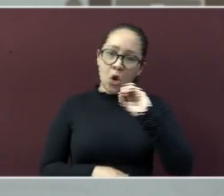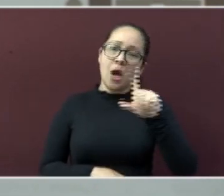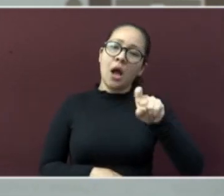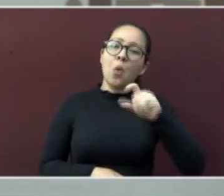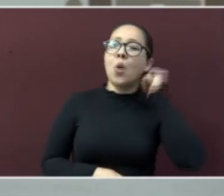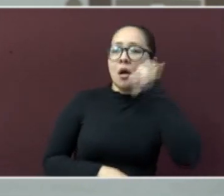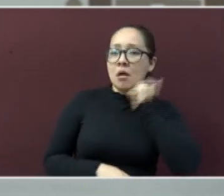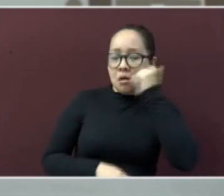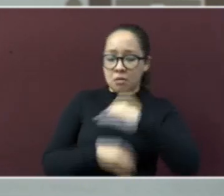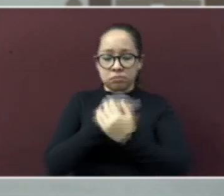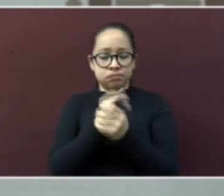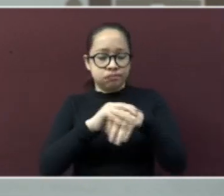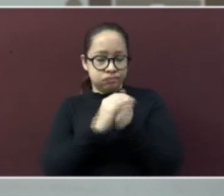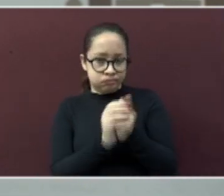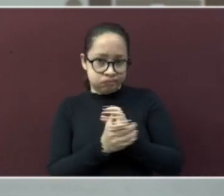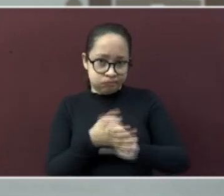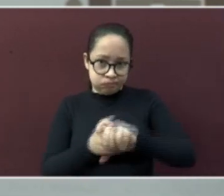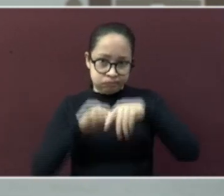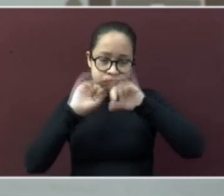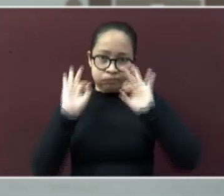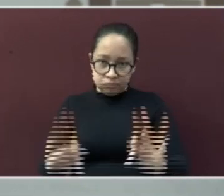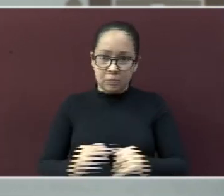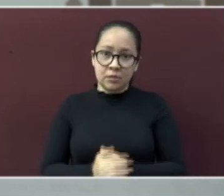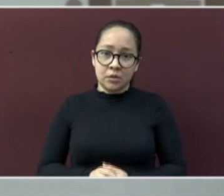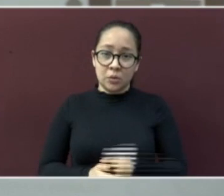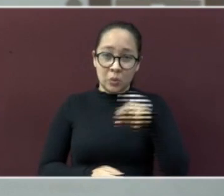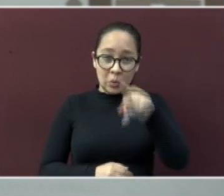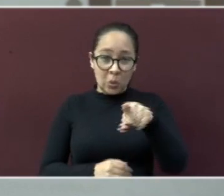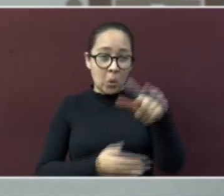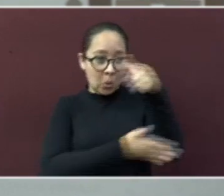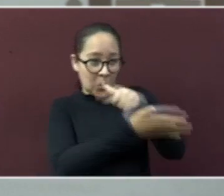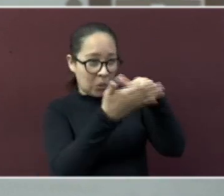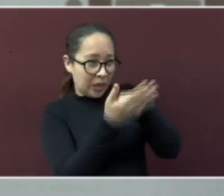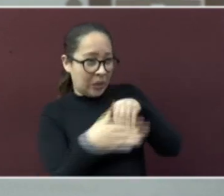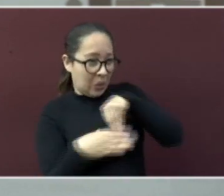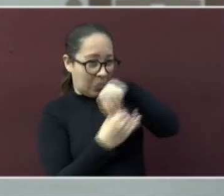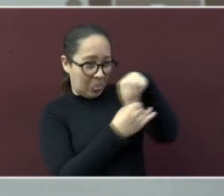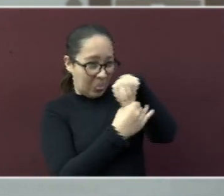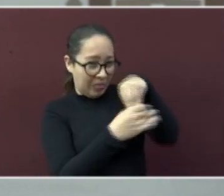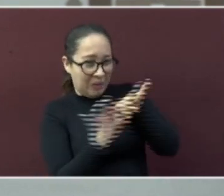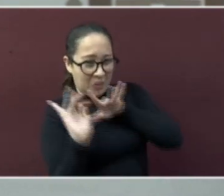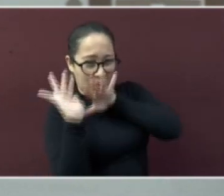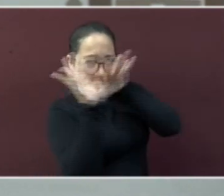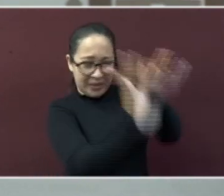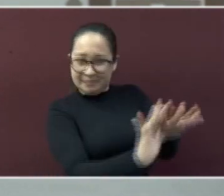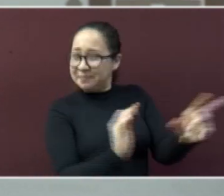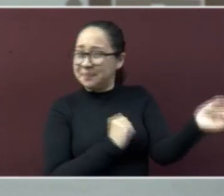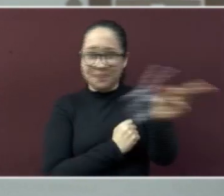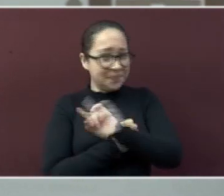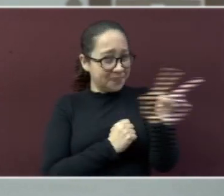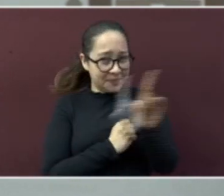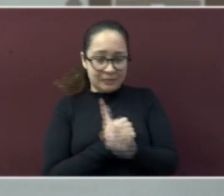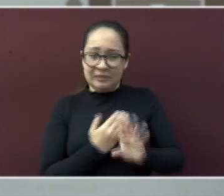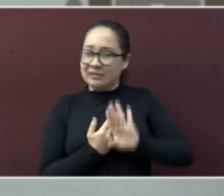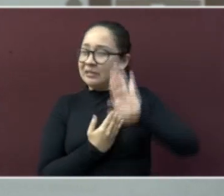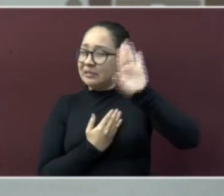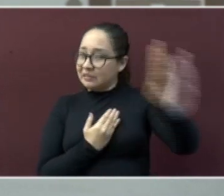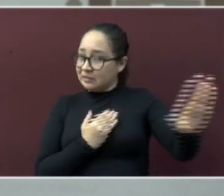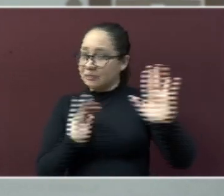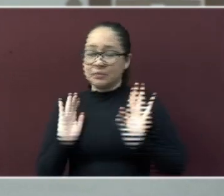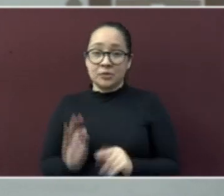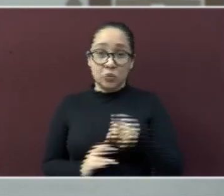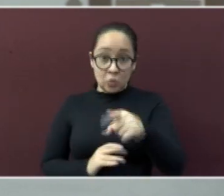jabón evite asistir a lugares concurridos y poco ventilados si tiene fiebre tos